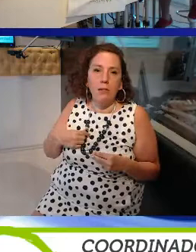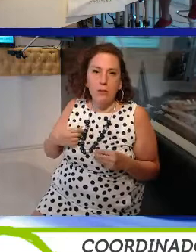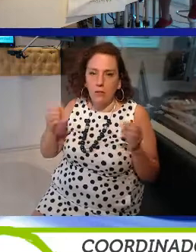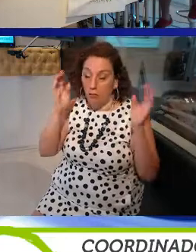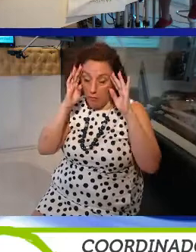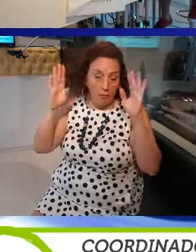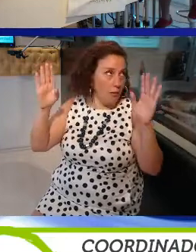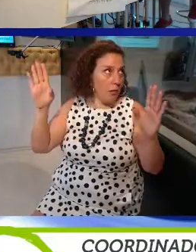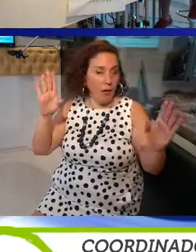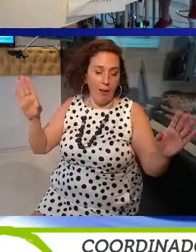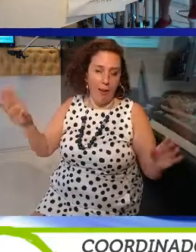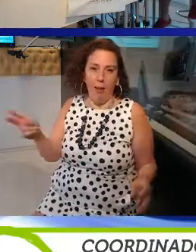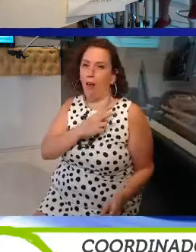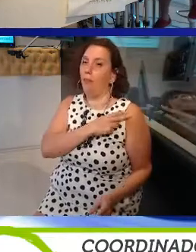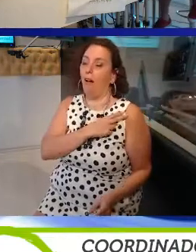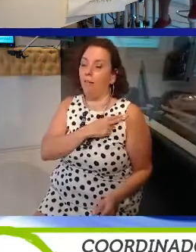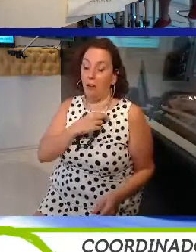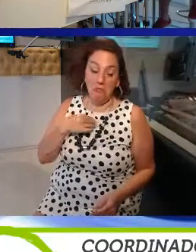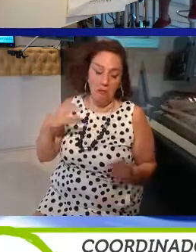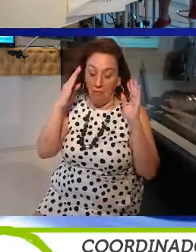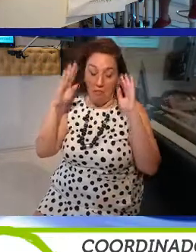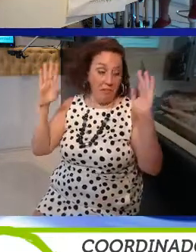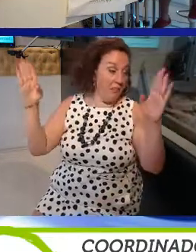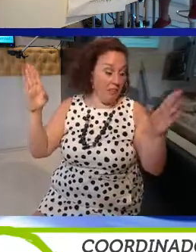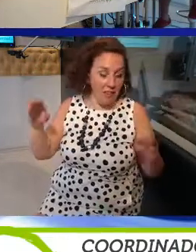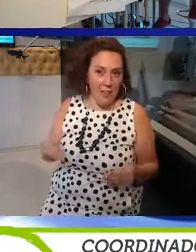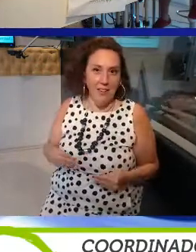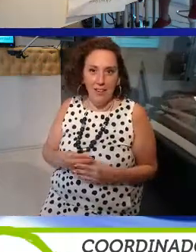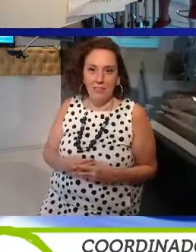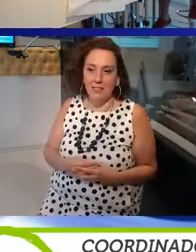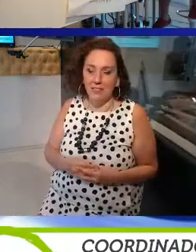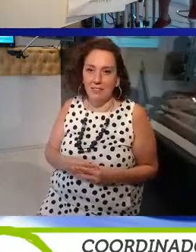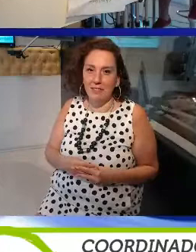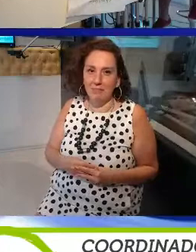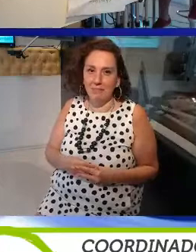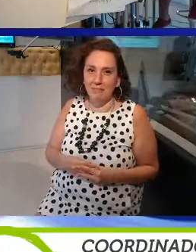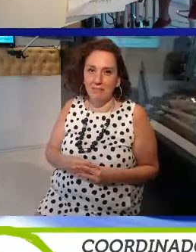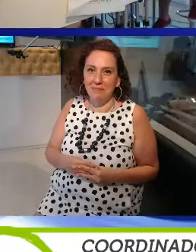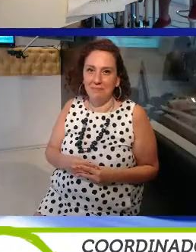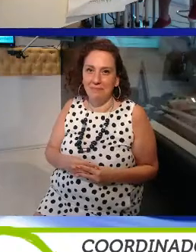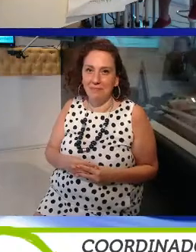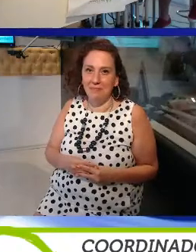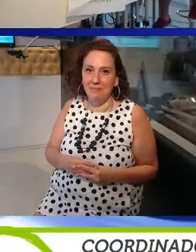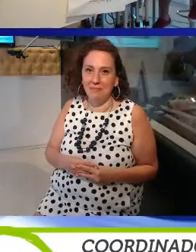jefe. Sí. Concentración, porque si no, va el capitán.